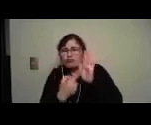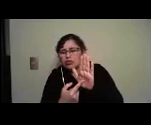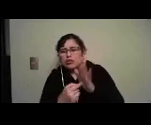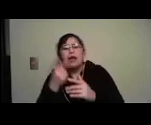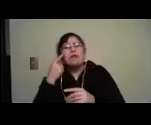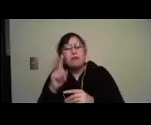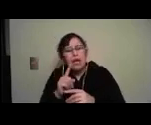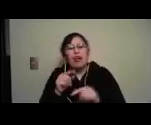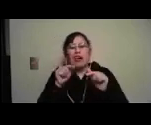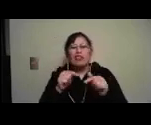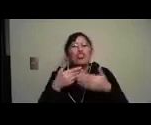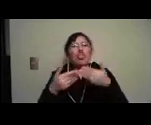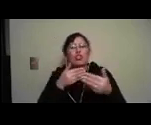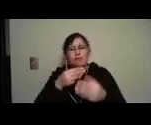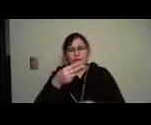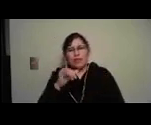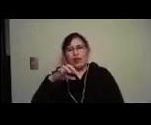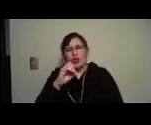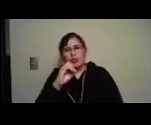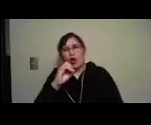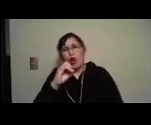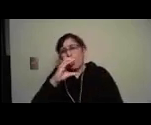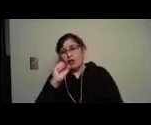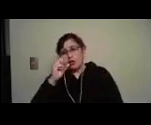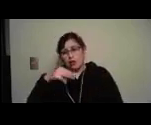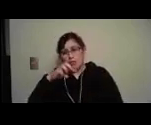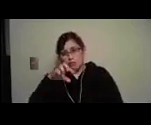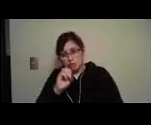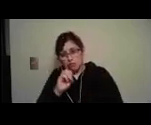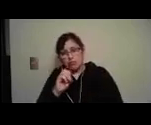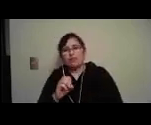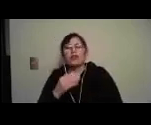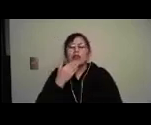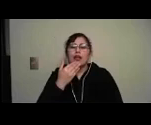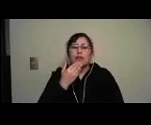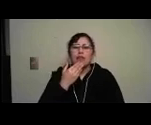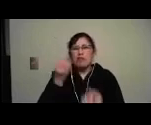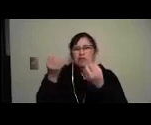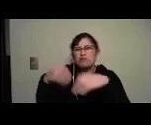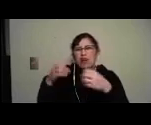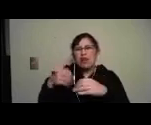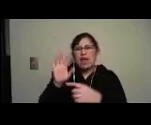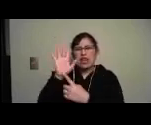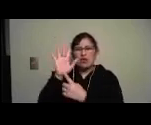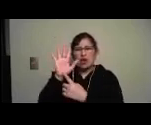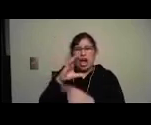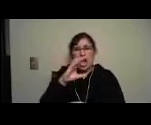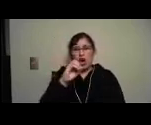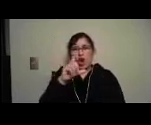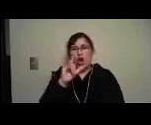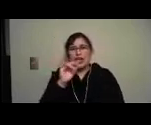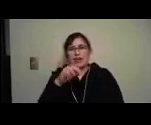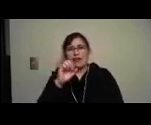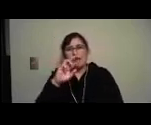predominantemente a nivel del hipocampo y del cuerpo amigdalino, ya, pérdida de hasta un 50% de las neuronas colinérgicas en el núcleo basal de